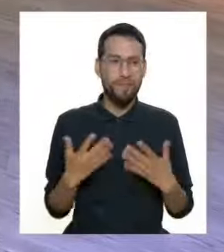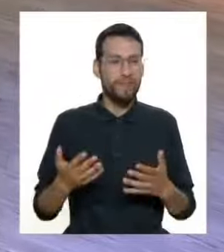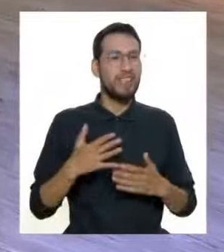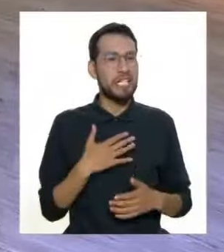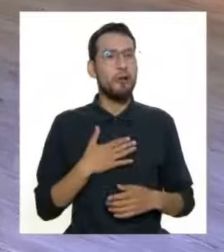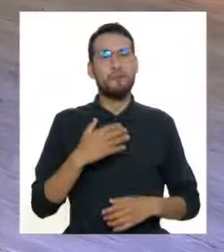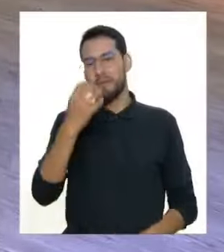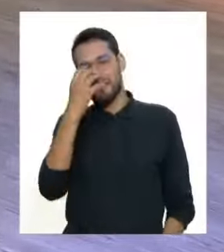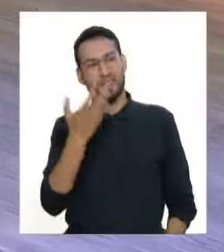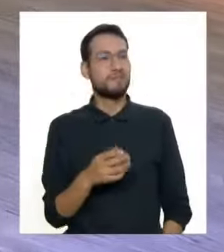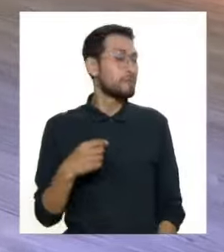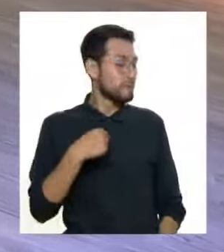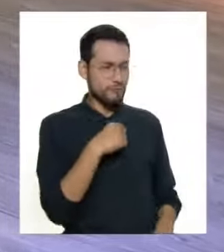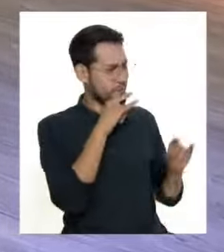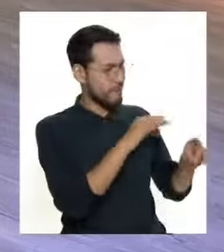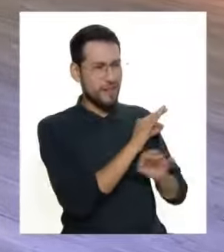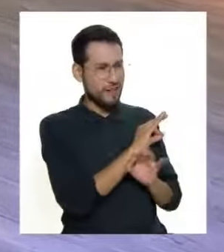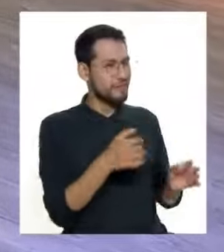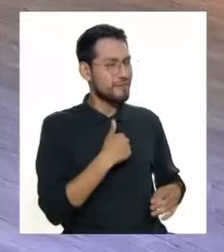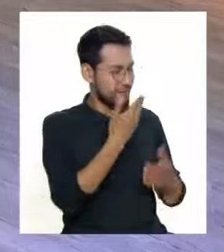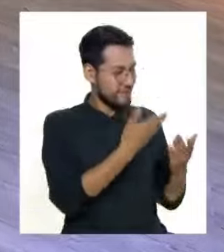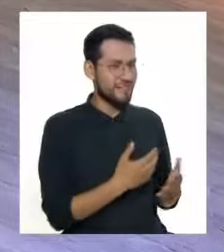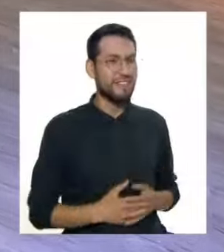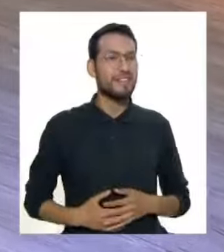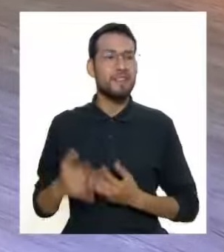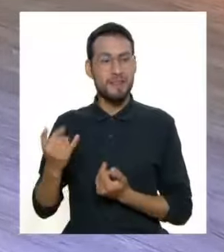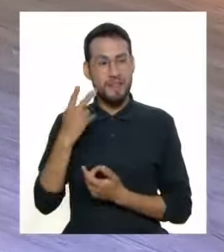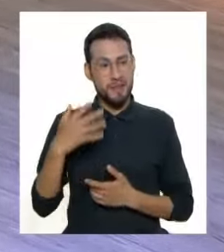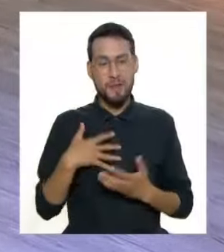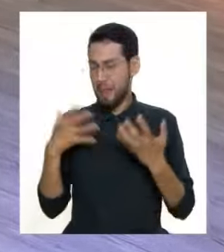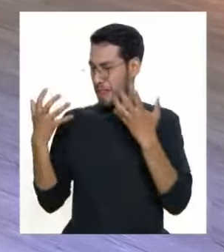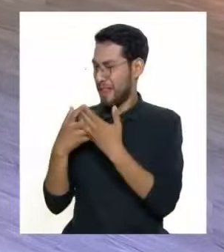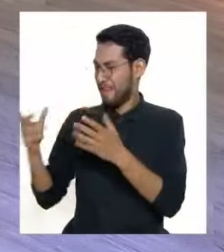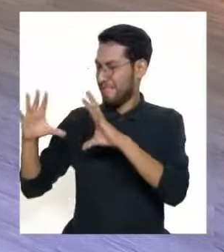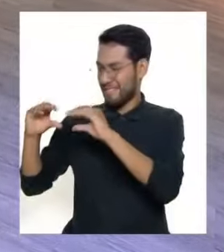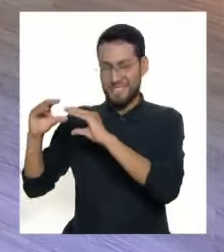traje de clown. Jamás yo me burlaría de ti. Me encanta. Hago un juego con...